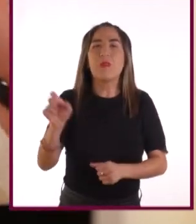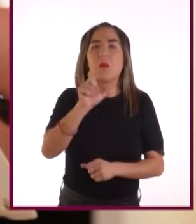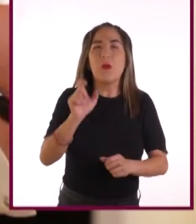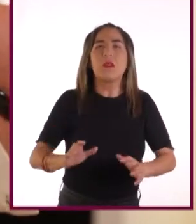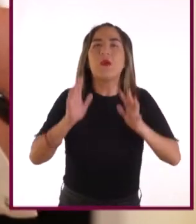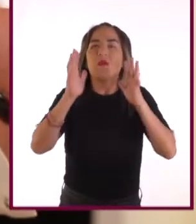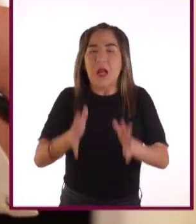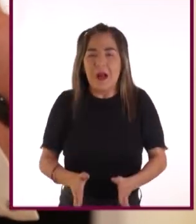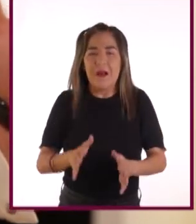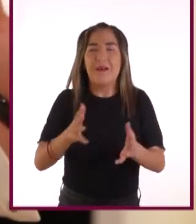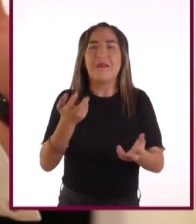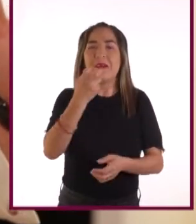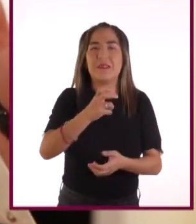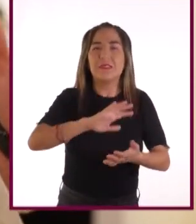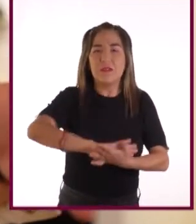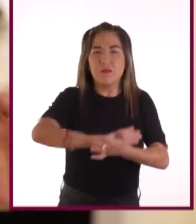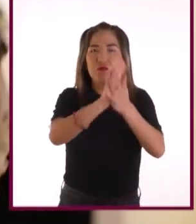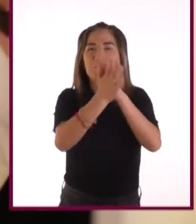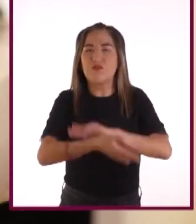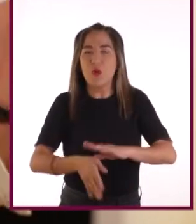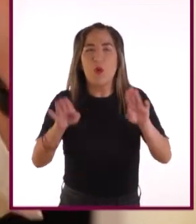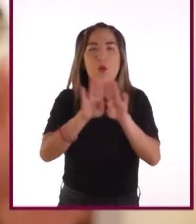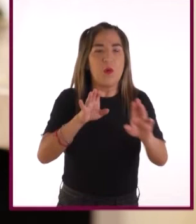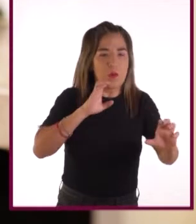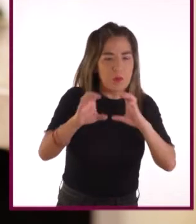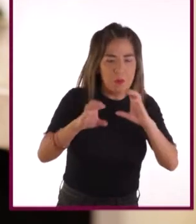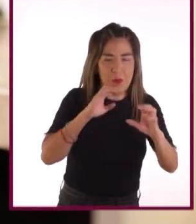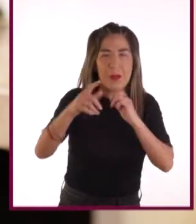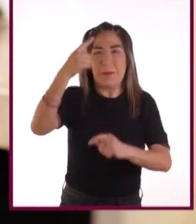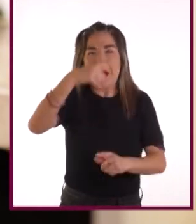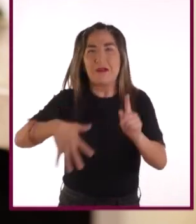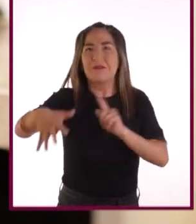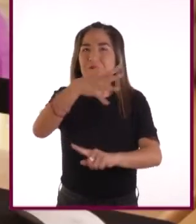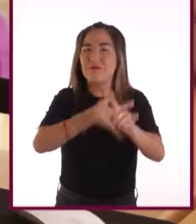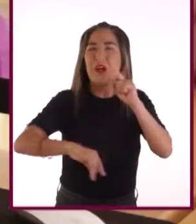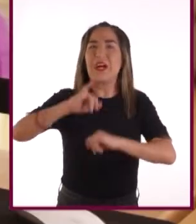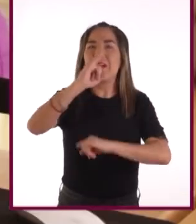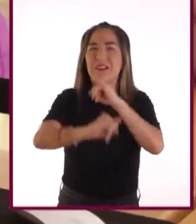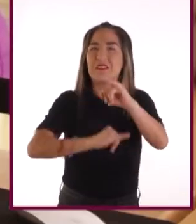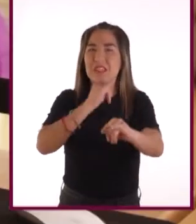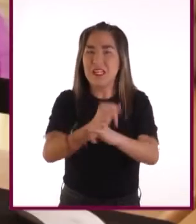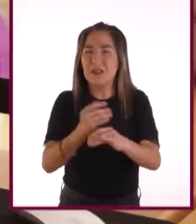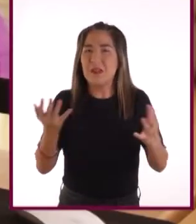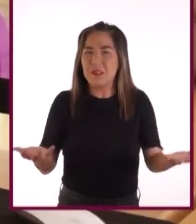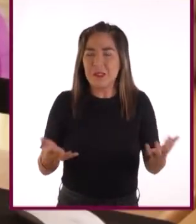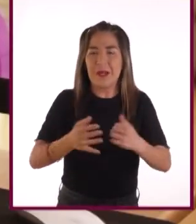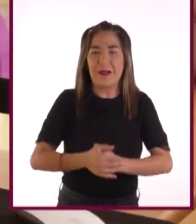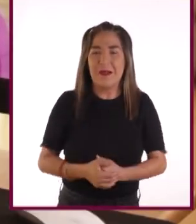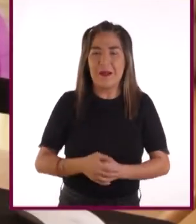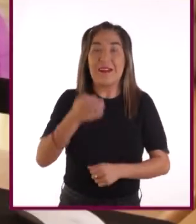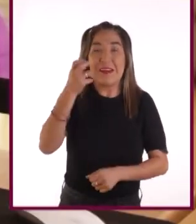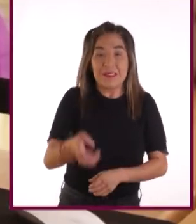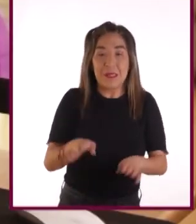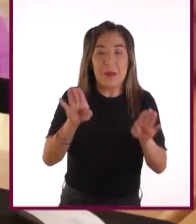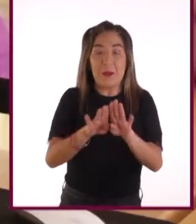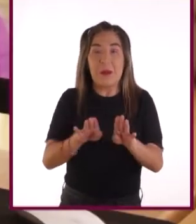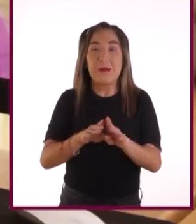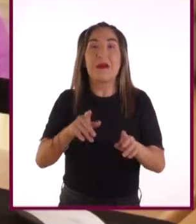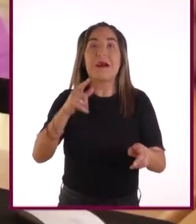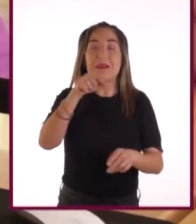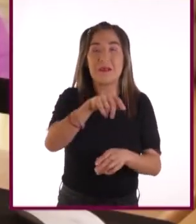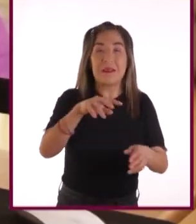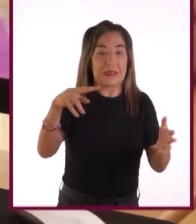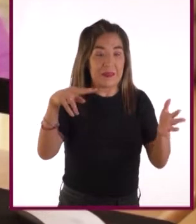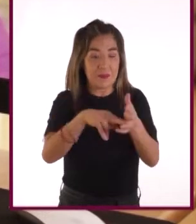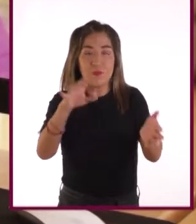¿en qué momento se convirtió en este medio de comunicación internacional? Pues básicamente el telégrafo, a partir de que se pudieron